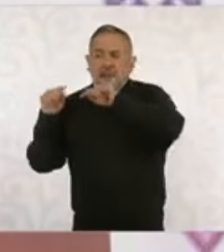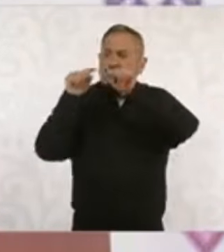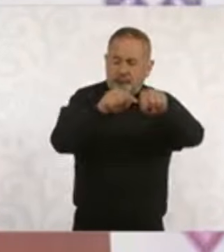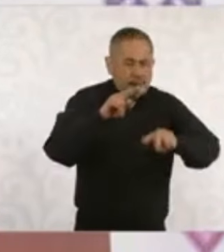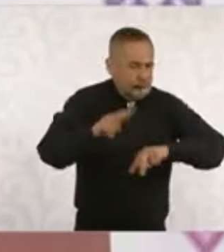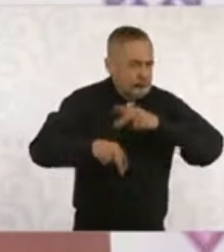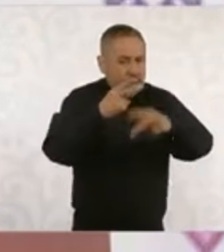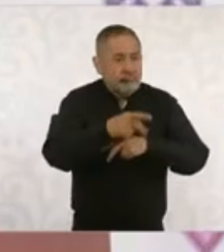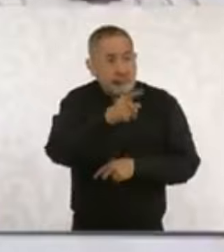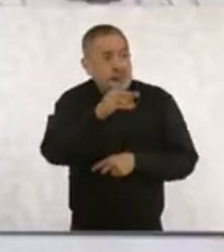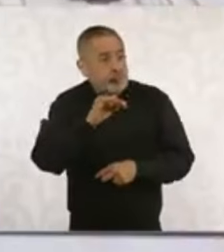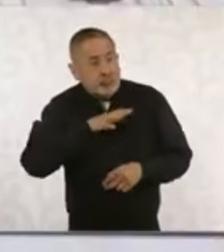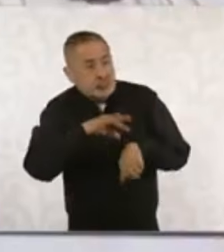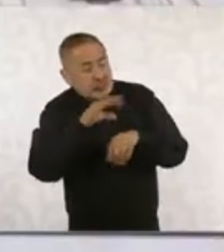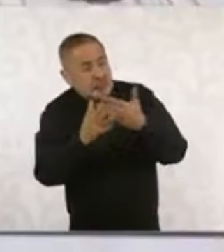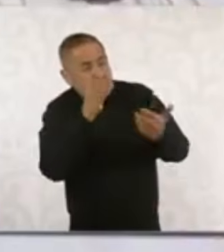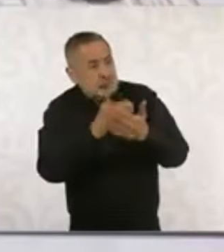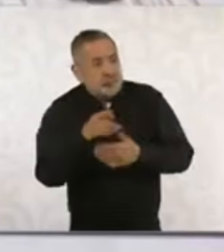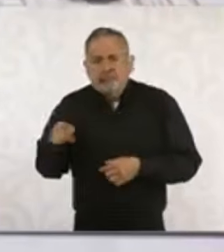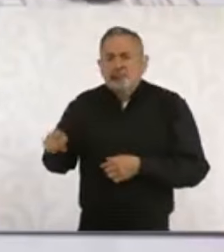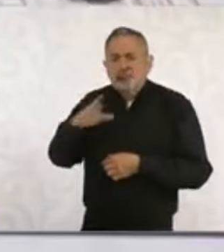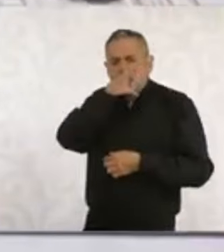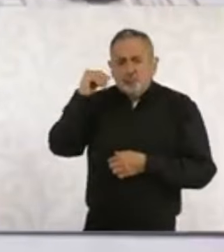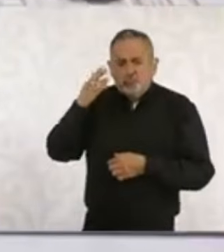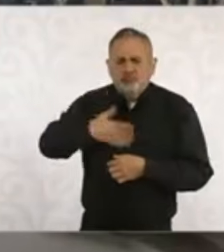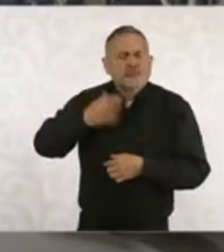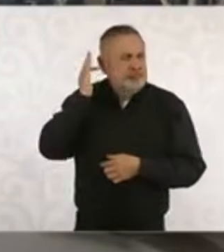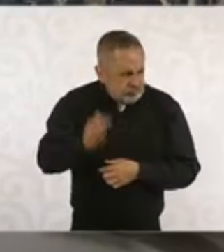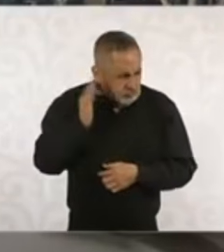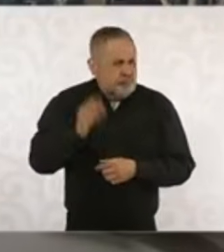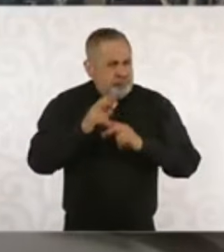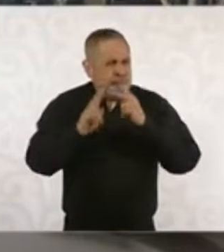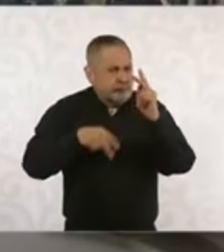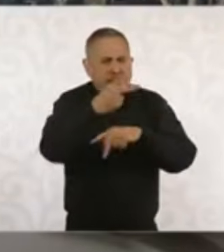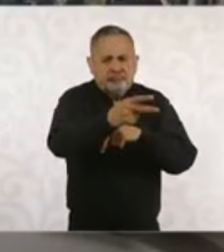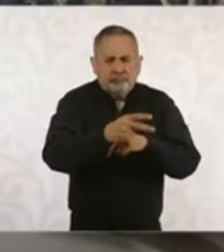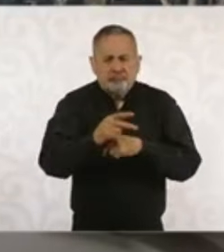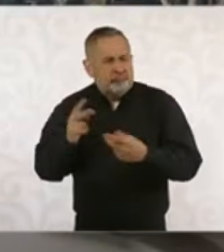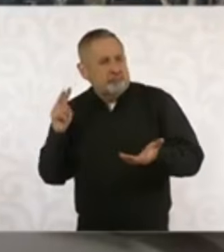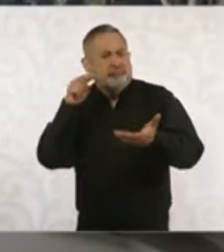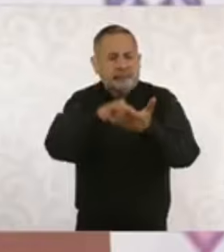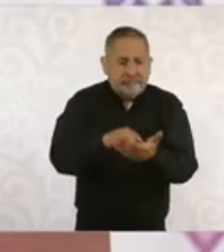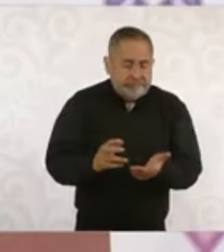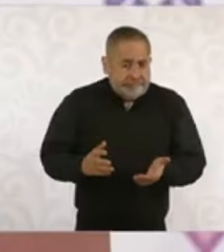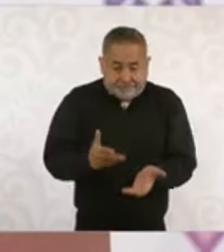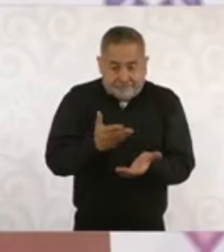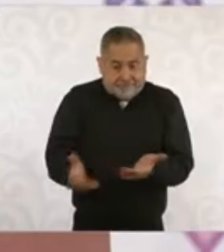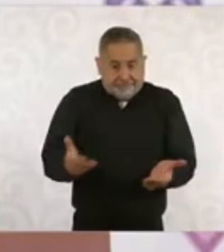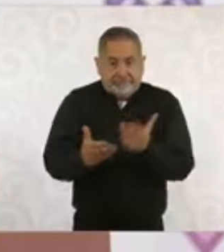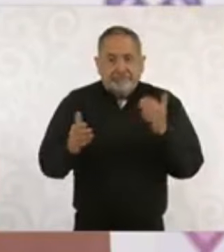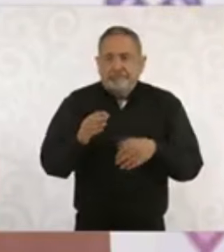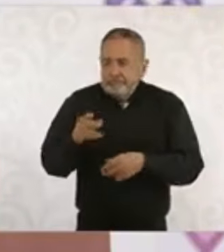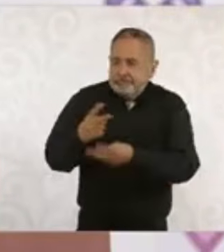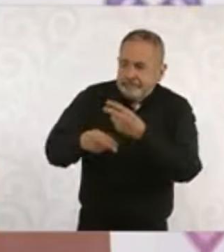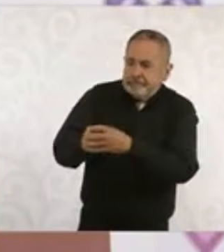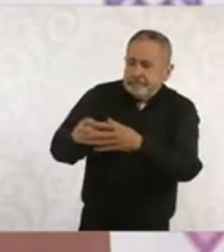había médicos, a salvar vidas. Ahora, poco a poco, pues México va teniendo cada vez más